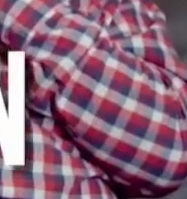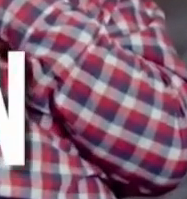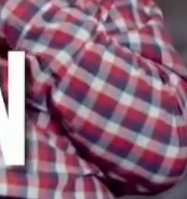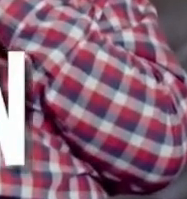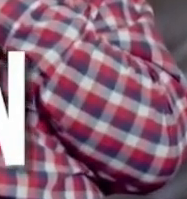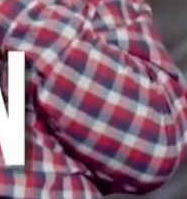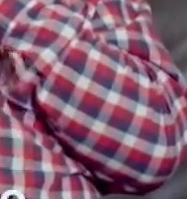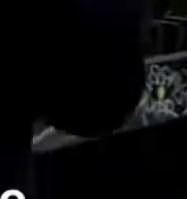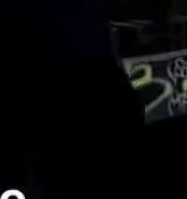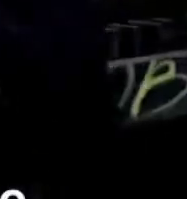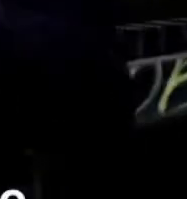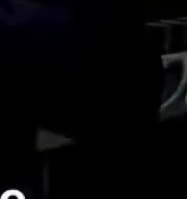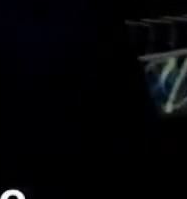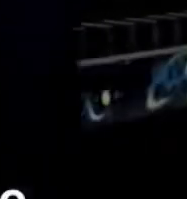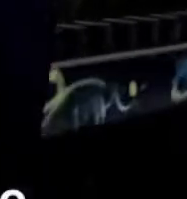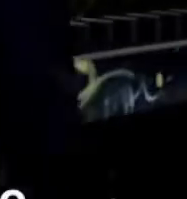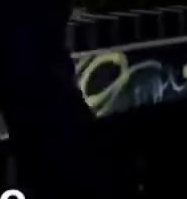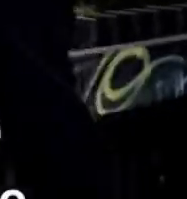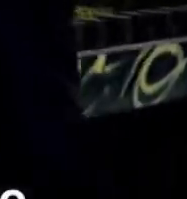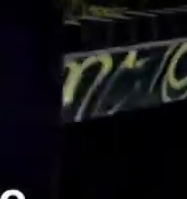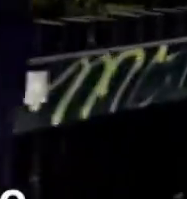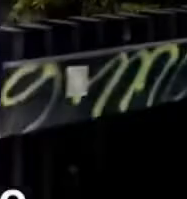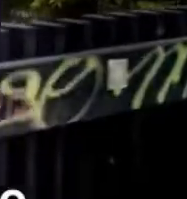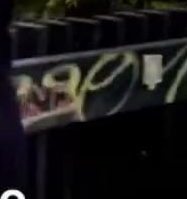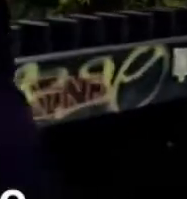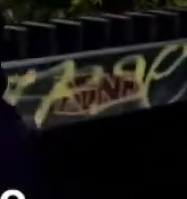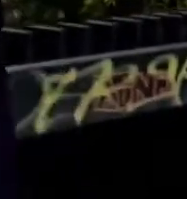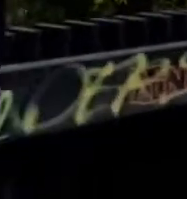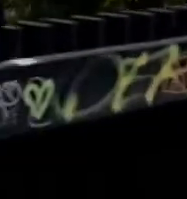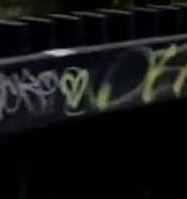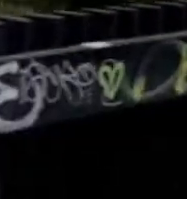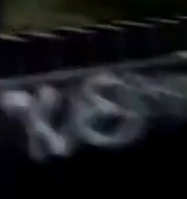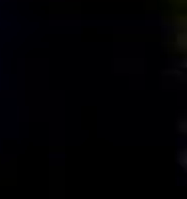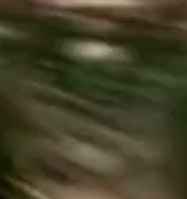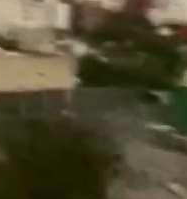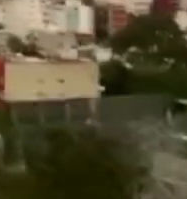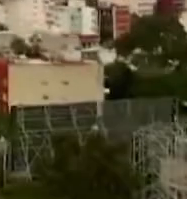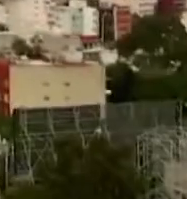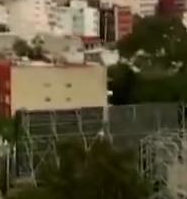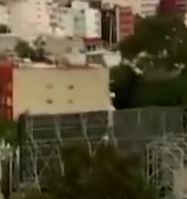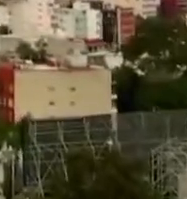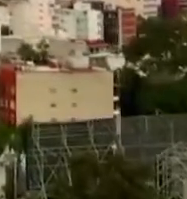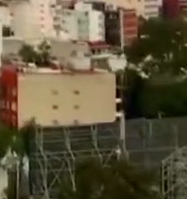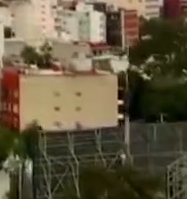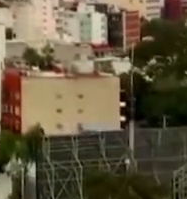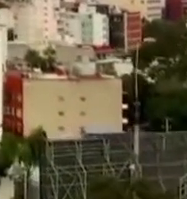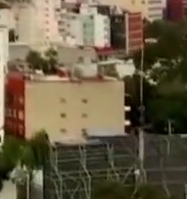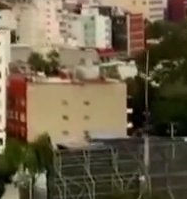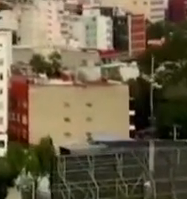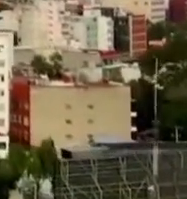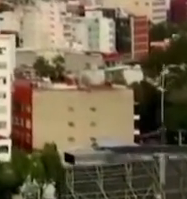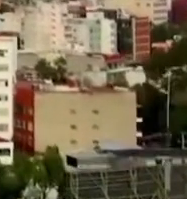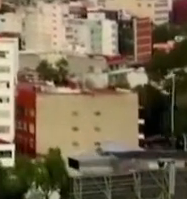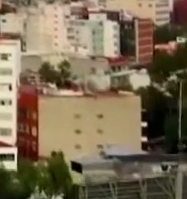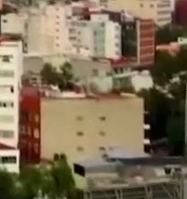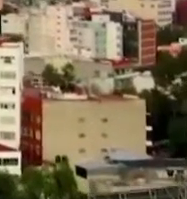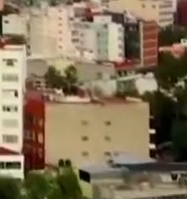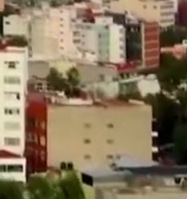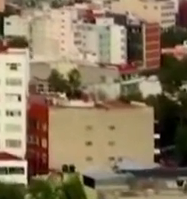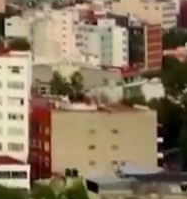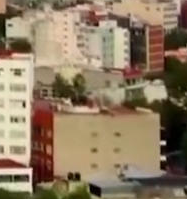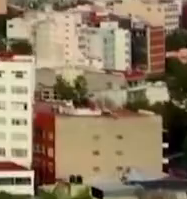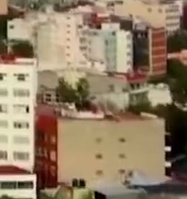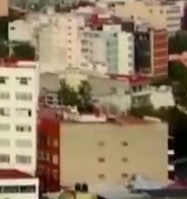la reconciliación. Con nosotros, cualquier ciudadano puede aspirar, competir y ser diputada